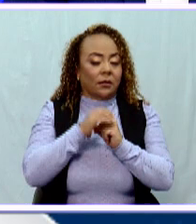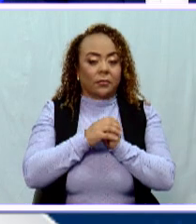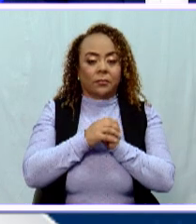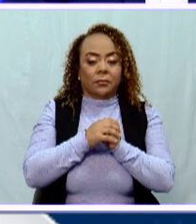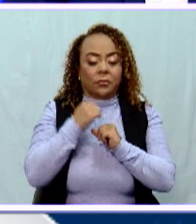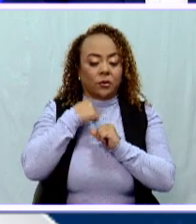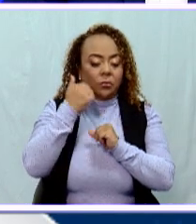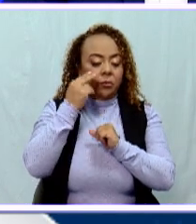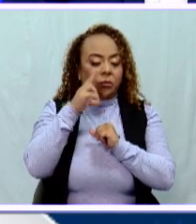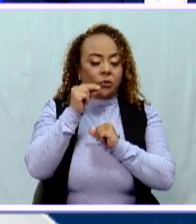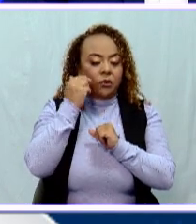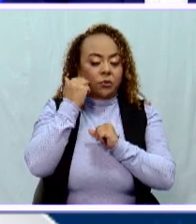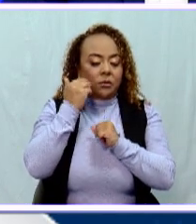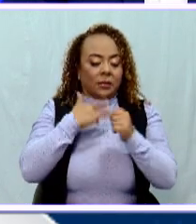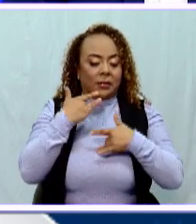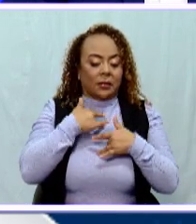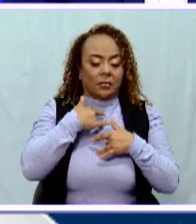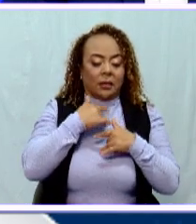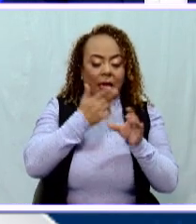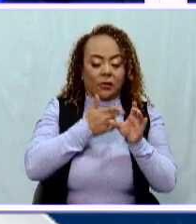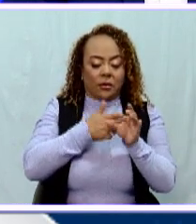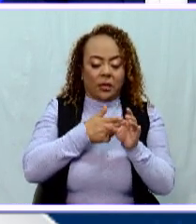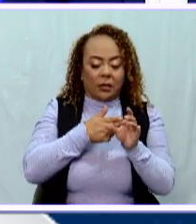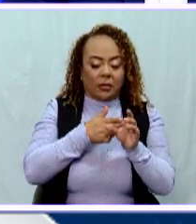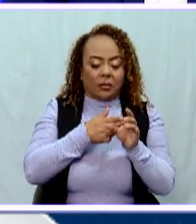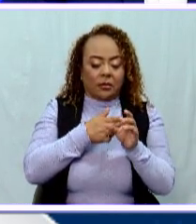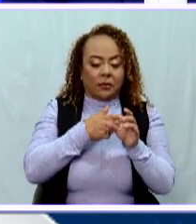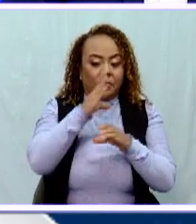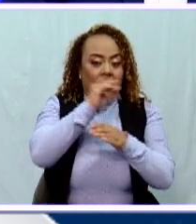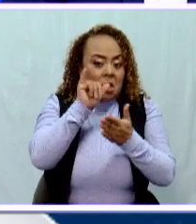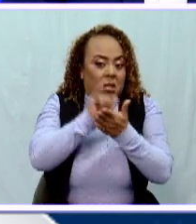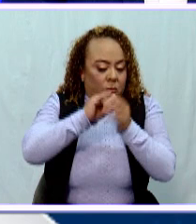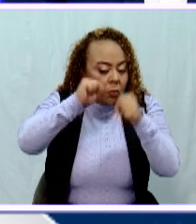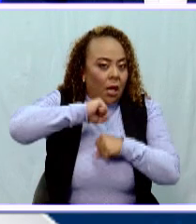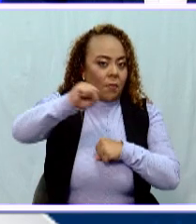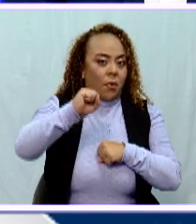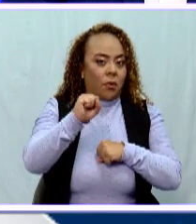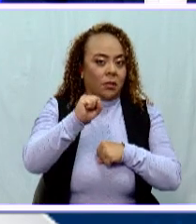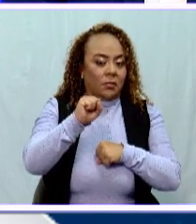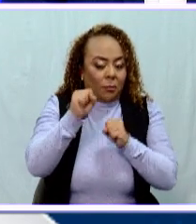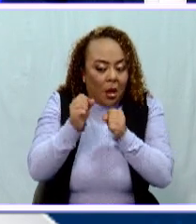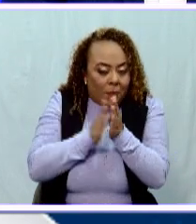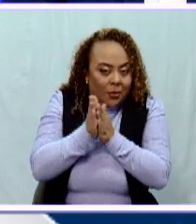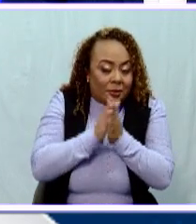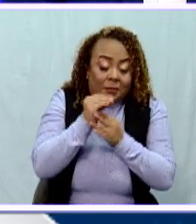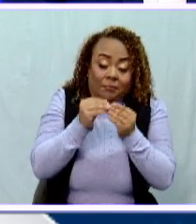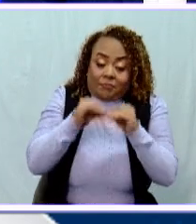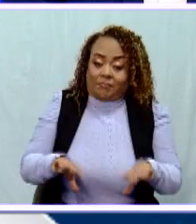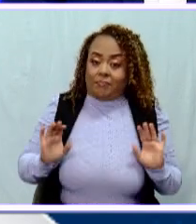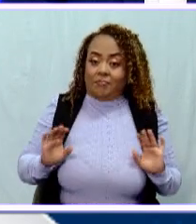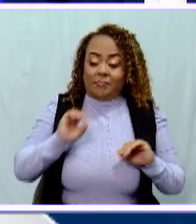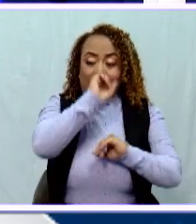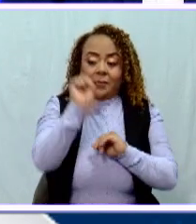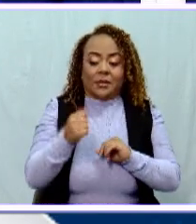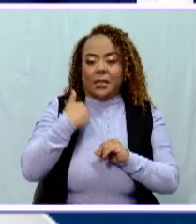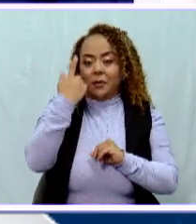yo no sentí un derrotismo en el sapris a pesar de que perdieron la posibilidad de ser campeones ayer podían ser campeones pero Saprissa tiene una ventaja